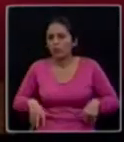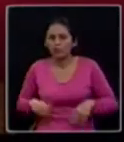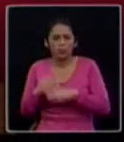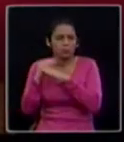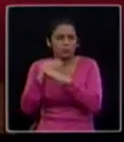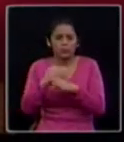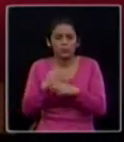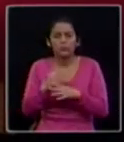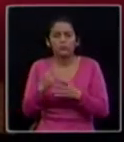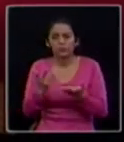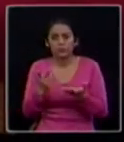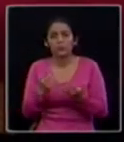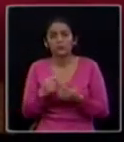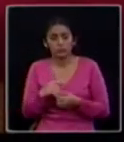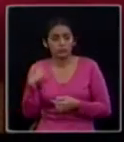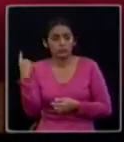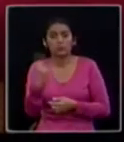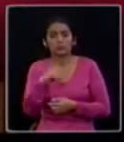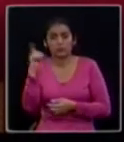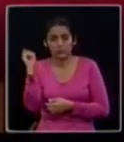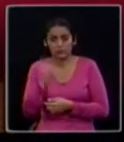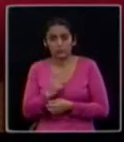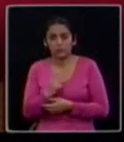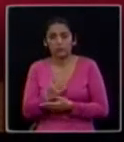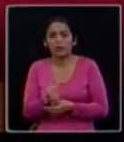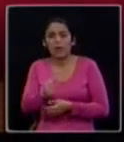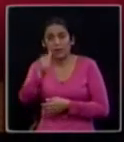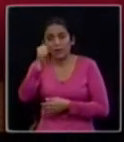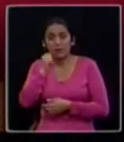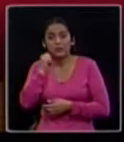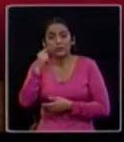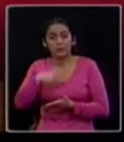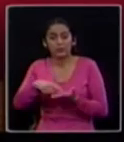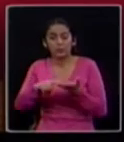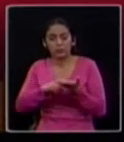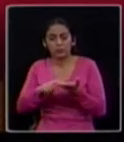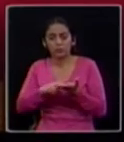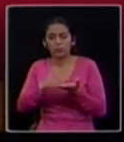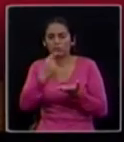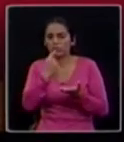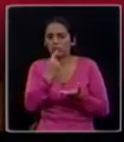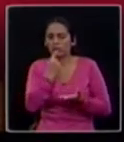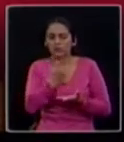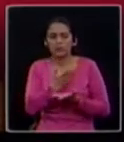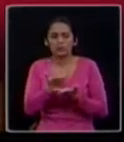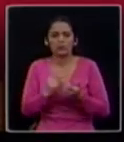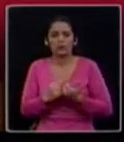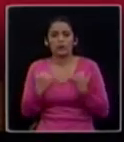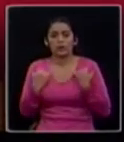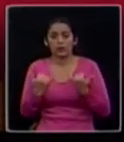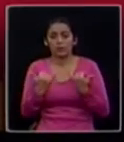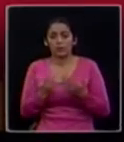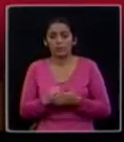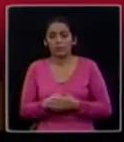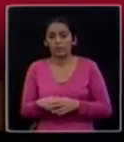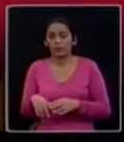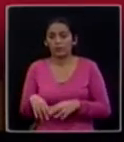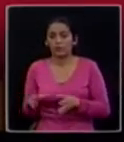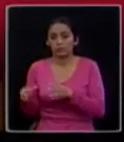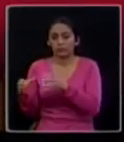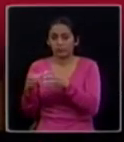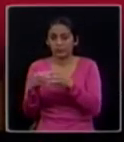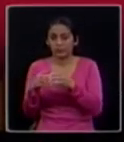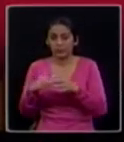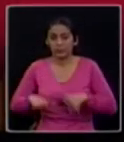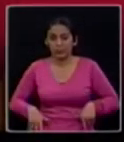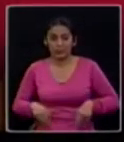también solicité yo ayer en el Pleno del Consejo que en cuanto a la designación del Frente de la Lucha contra la Corrupción, uh-huh.